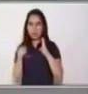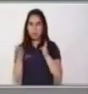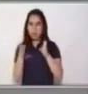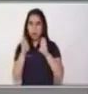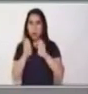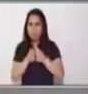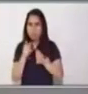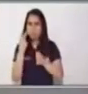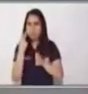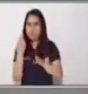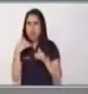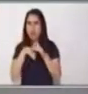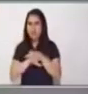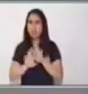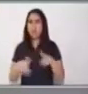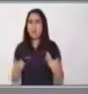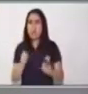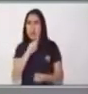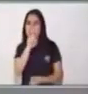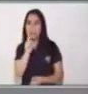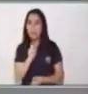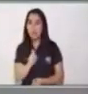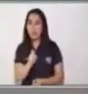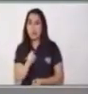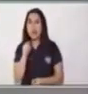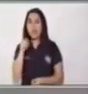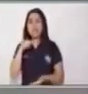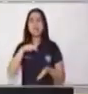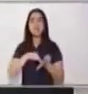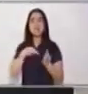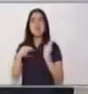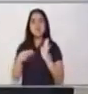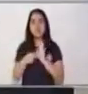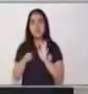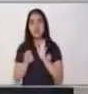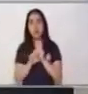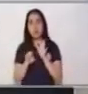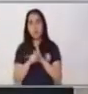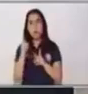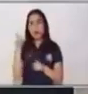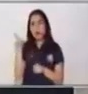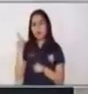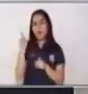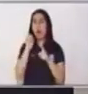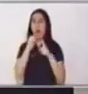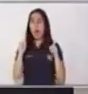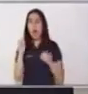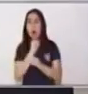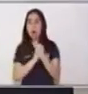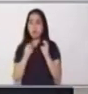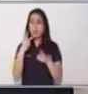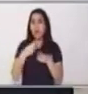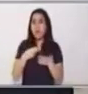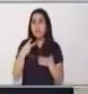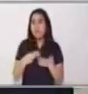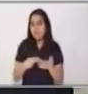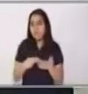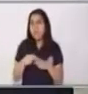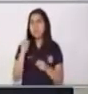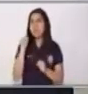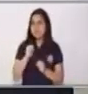Esto indica que esta frase tiene una pregunta, pero está